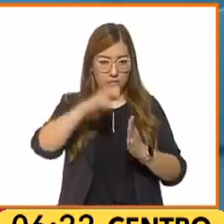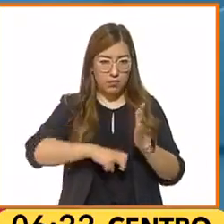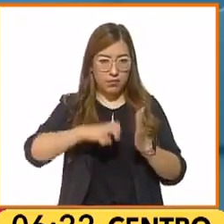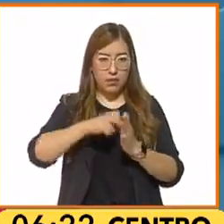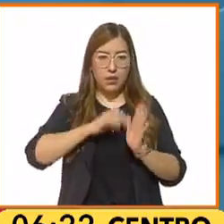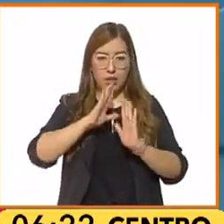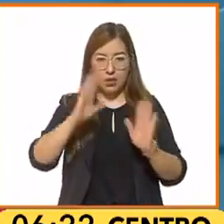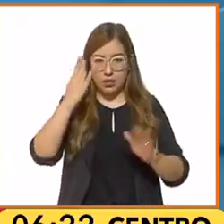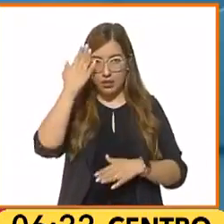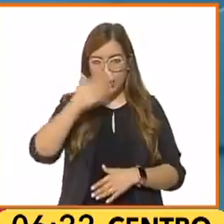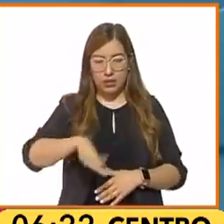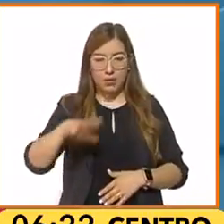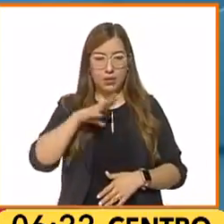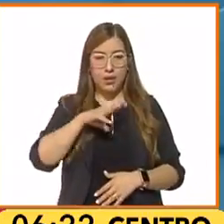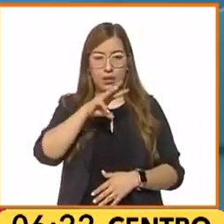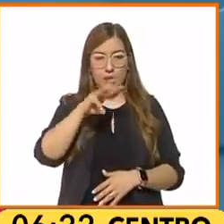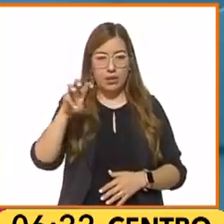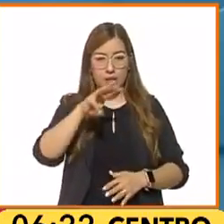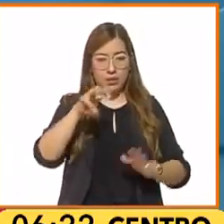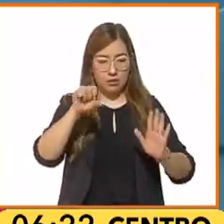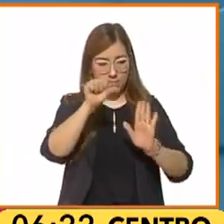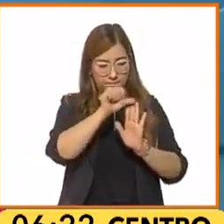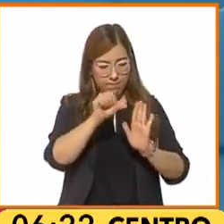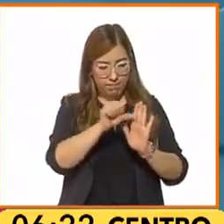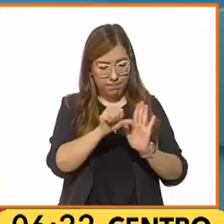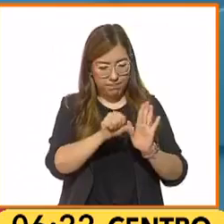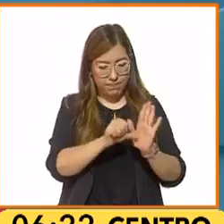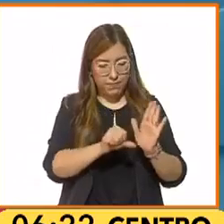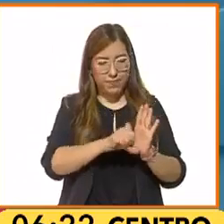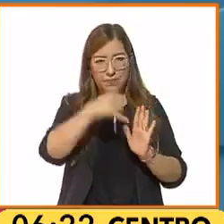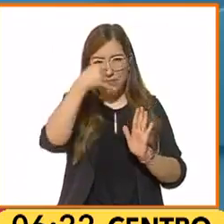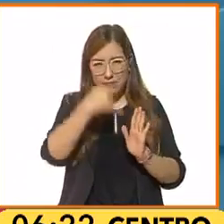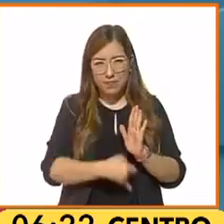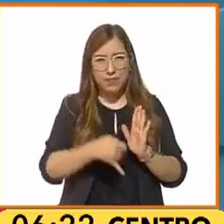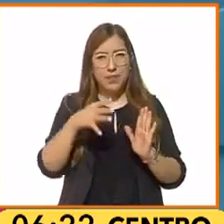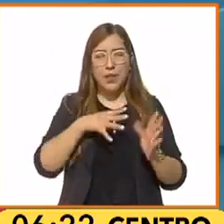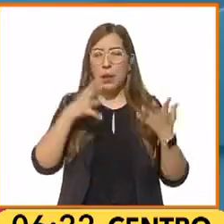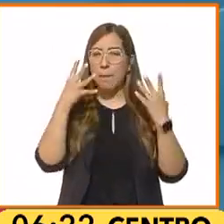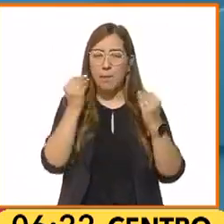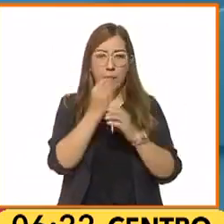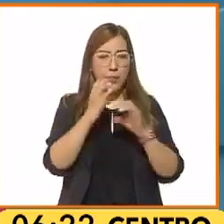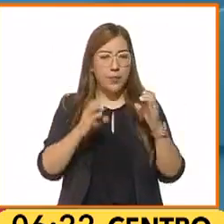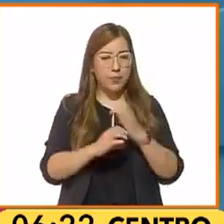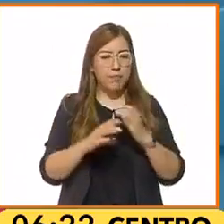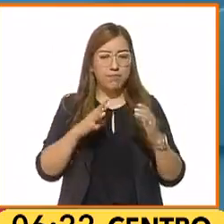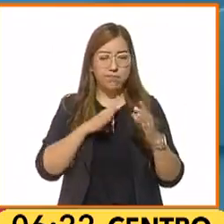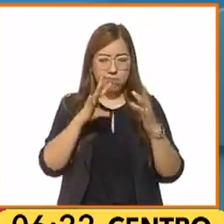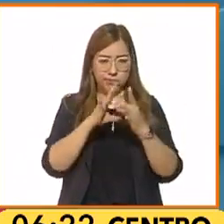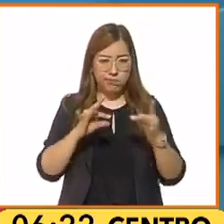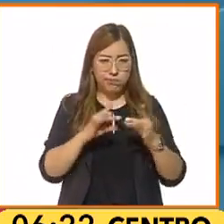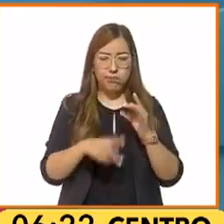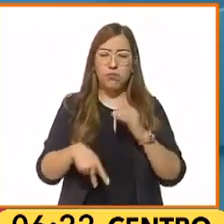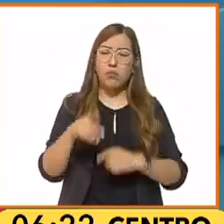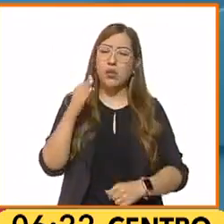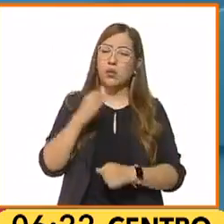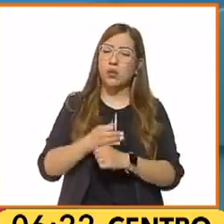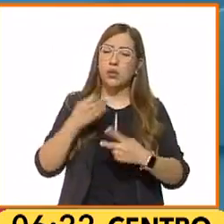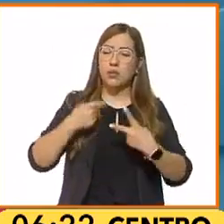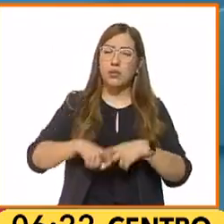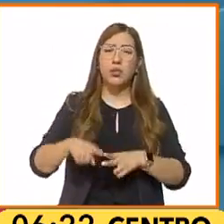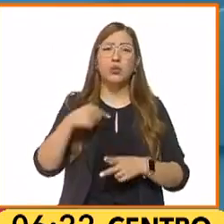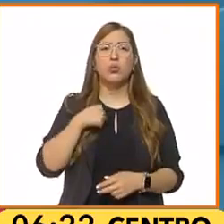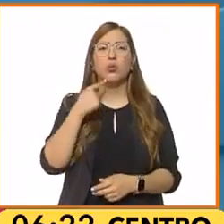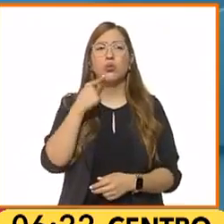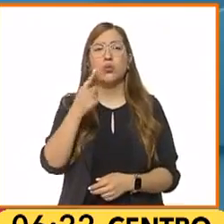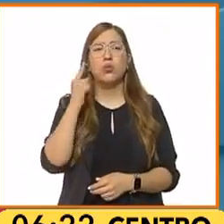300 artículos. Esta reforma es muy amplia porque pues abarca muchas disposiciones, pero nos gustaría centrarnos para arrancar, senador,